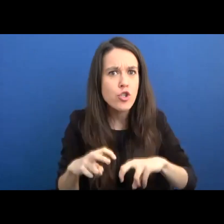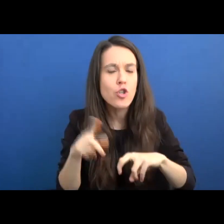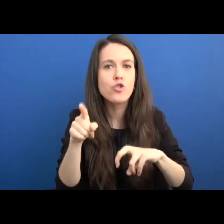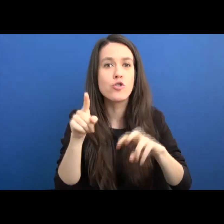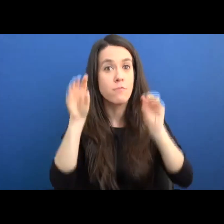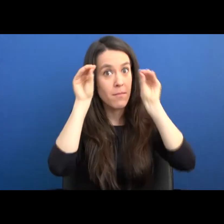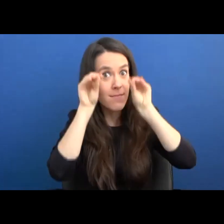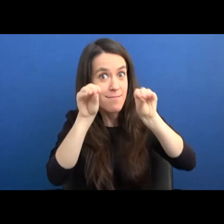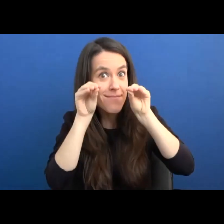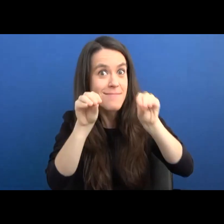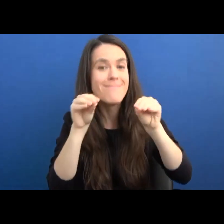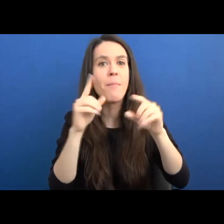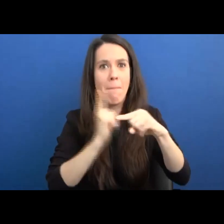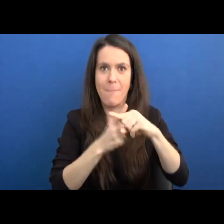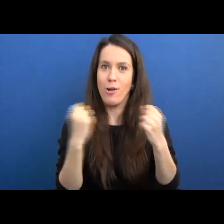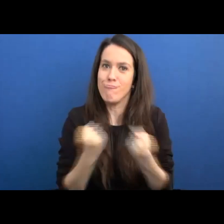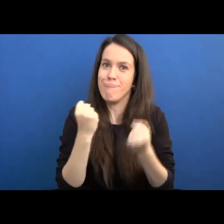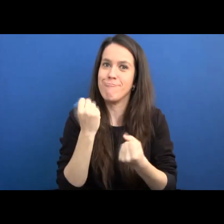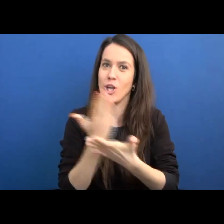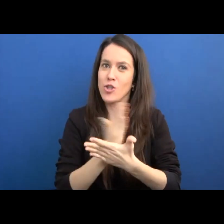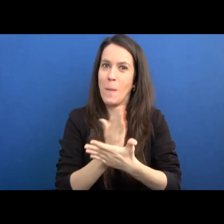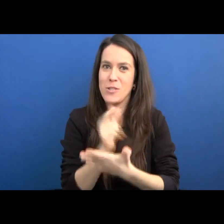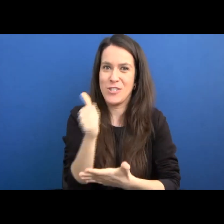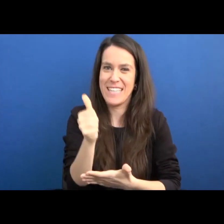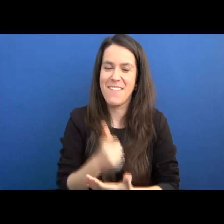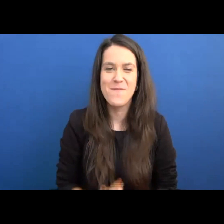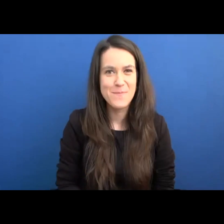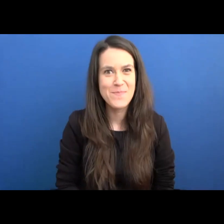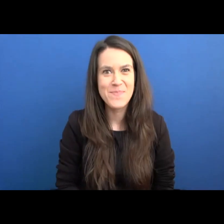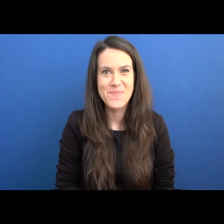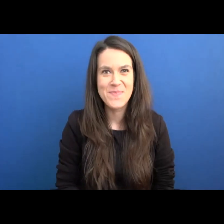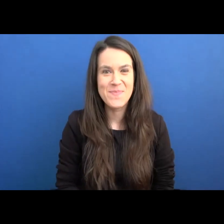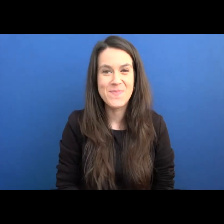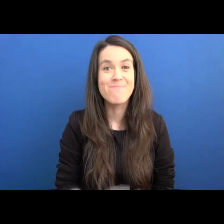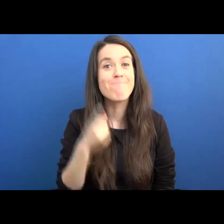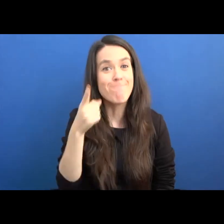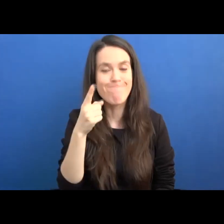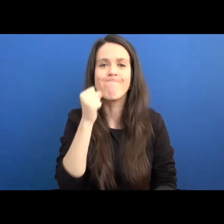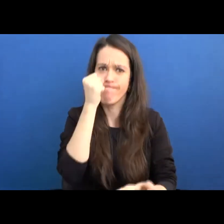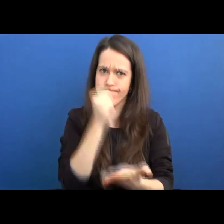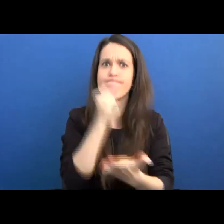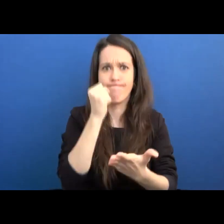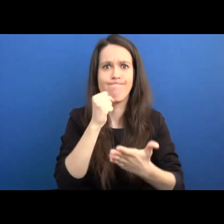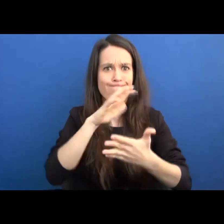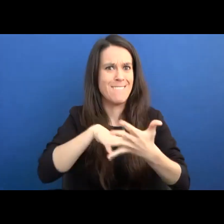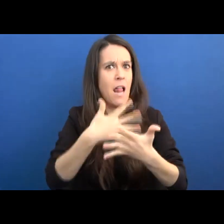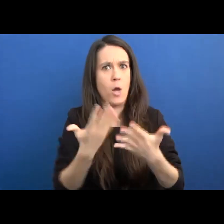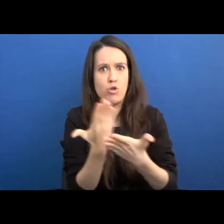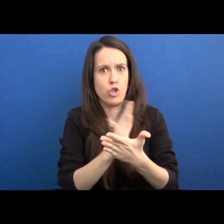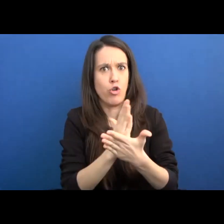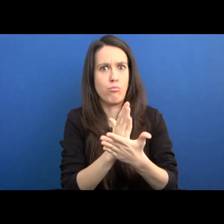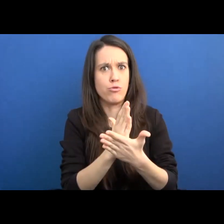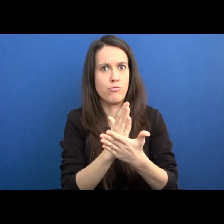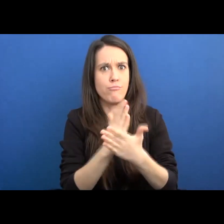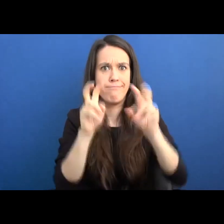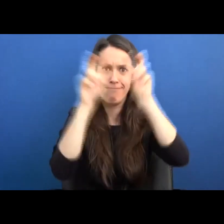es investigadora, es educadora y además intérprete practicante. También es una intérprete de lengua de